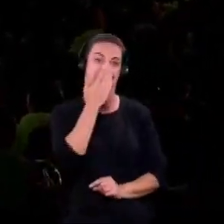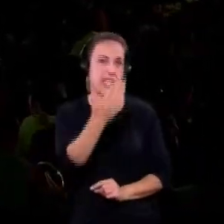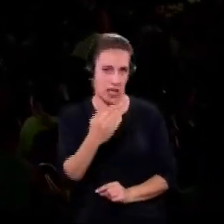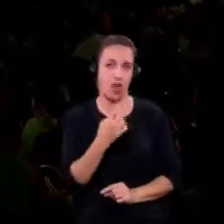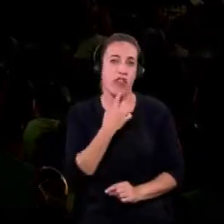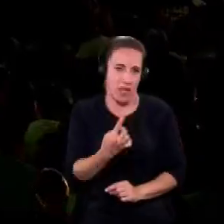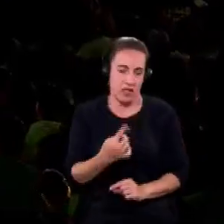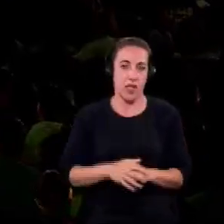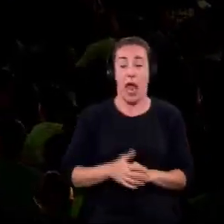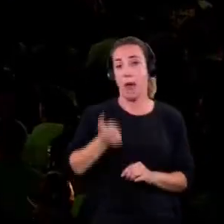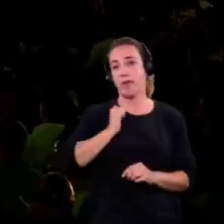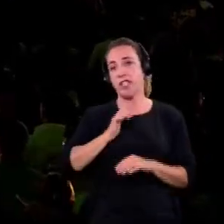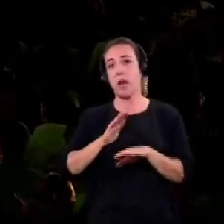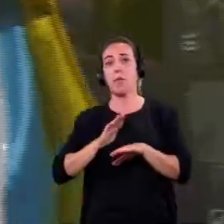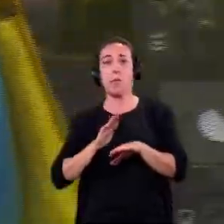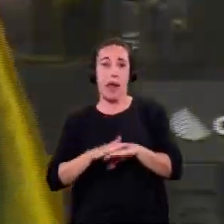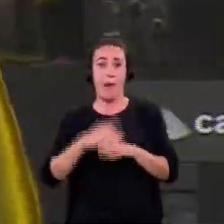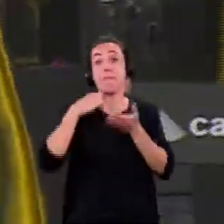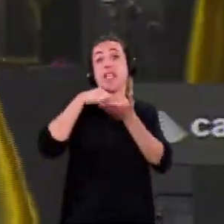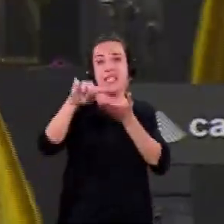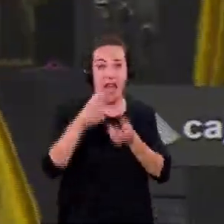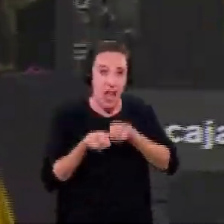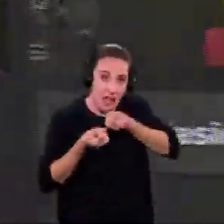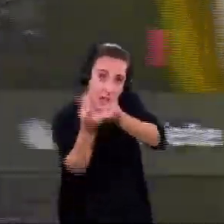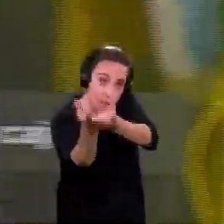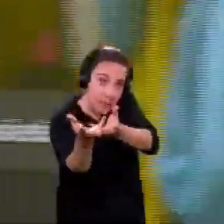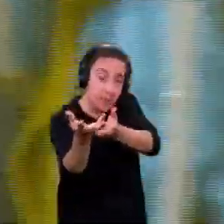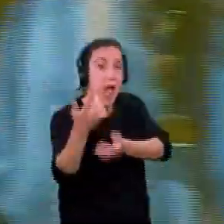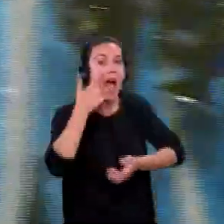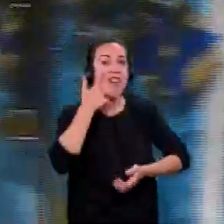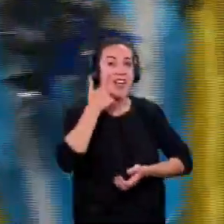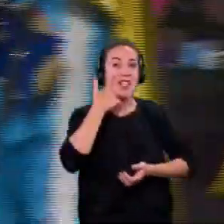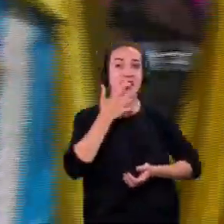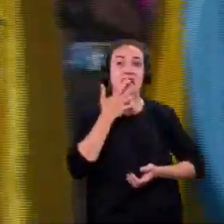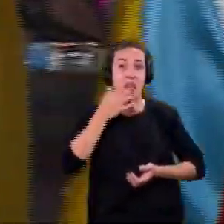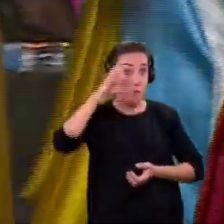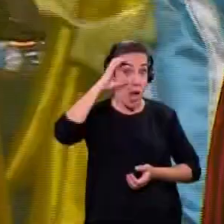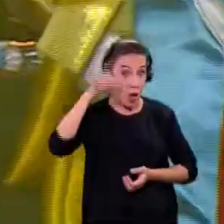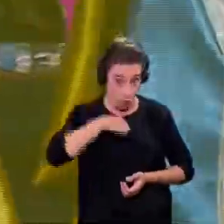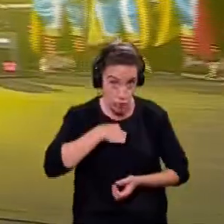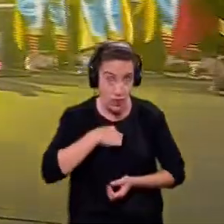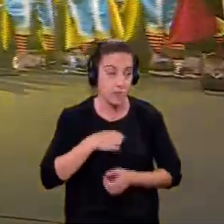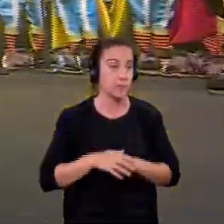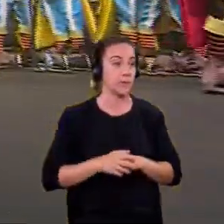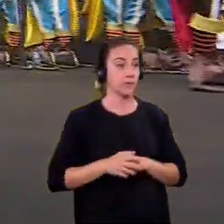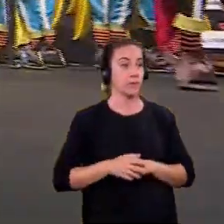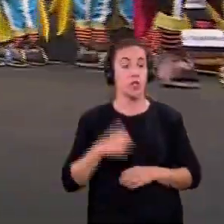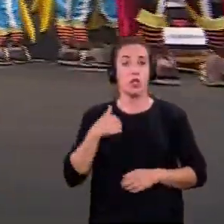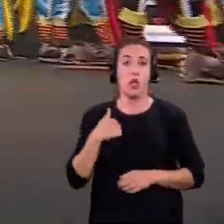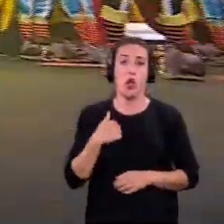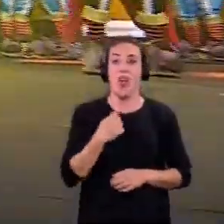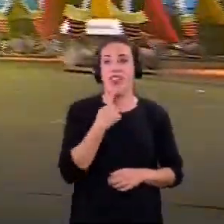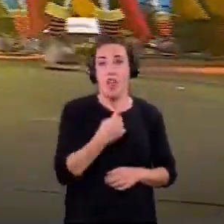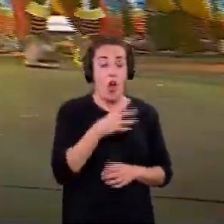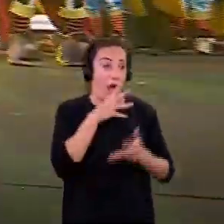y aprovechar para mandar este mensaje. A ver si sirve, llega a oírlo quien yo quiero. Pues yo me niego a que